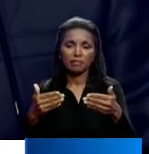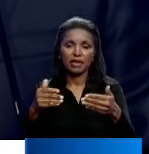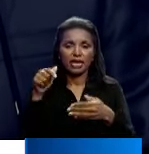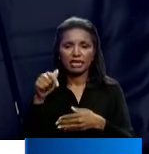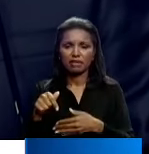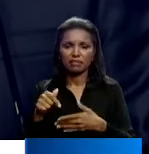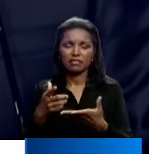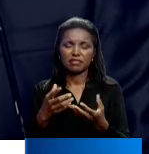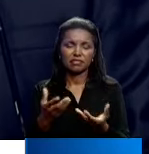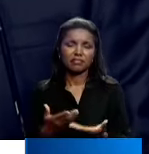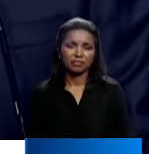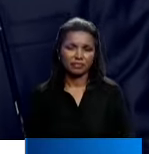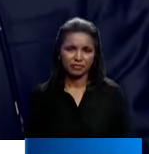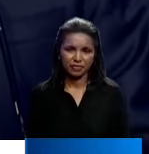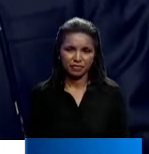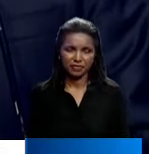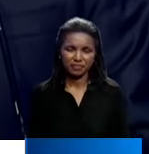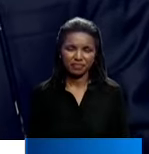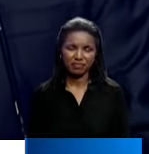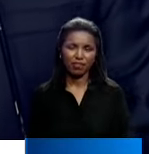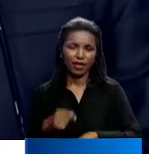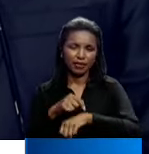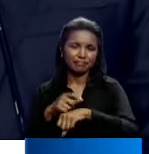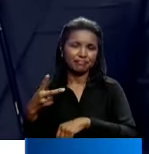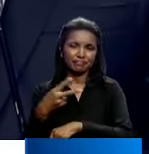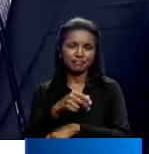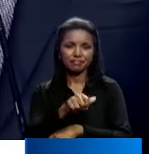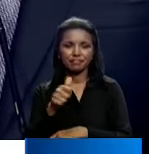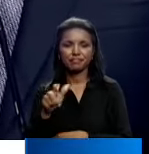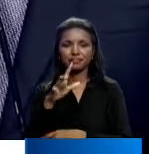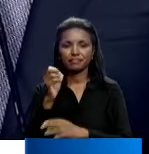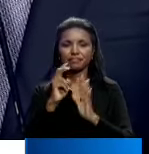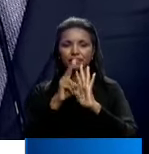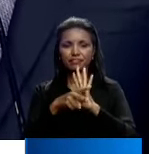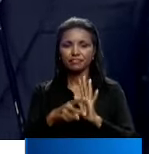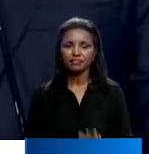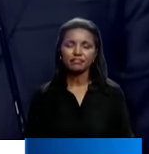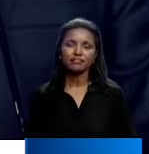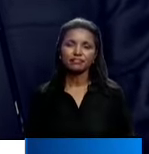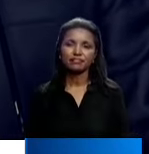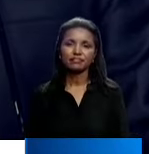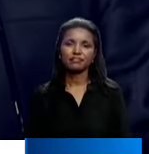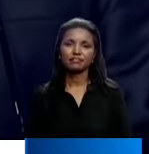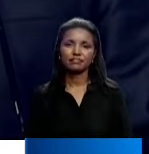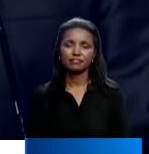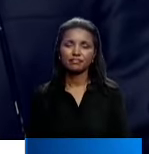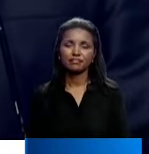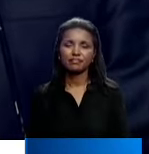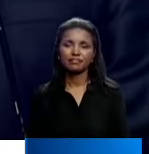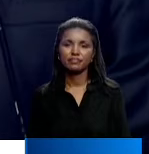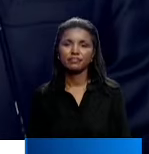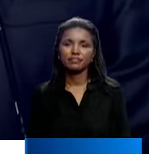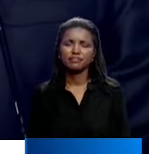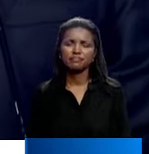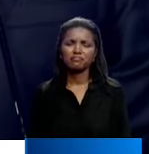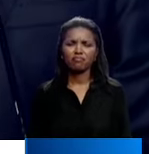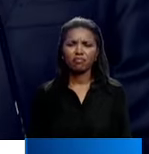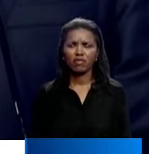está para experimento. Para contrarréplica tiene 30 segundos el candidato Ricardo Lombana. Usted